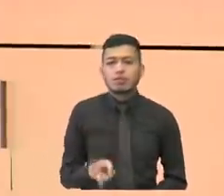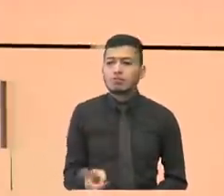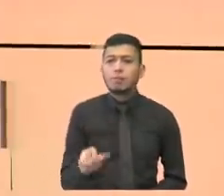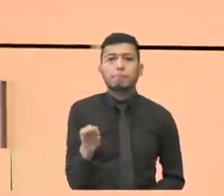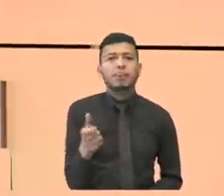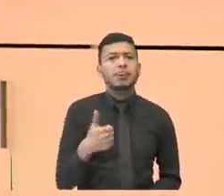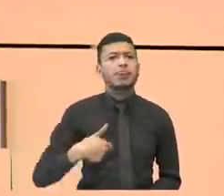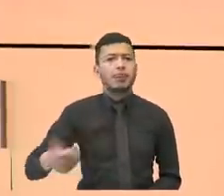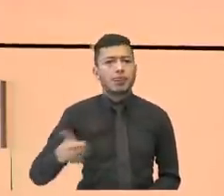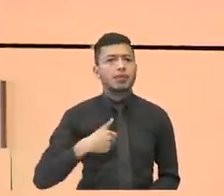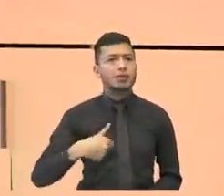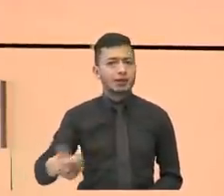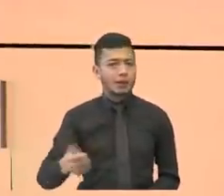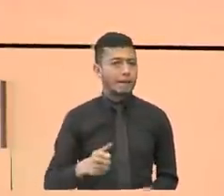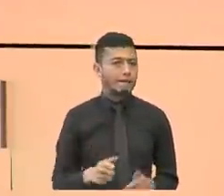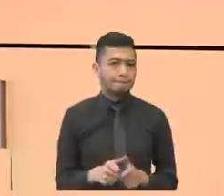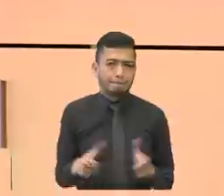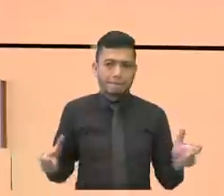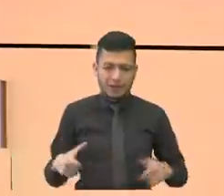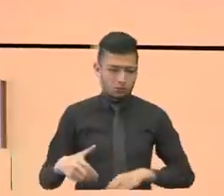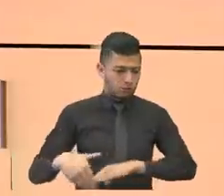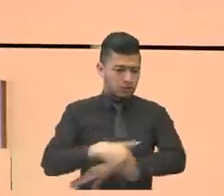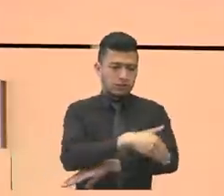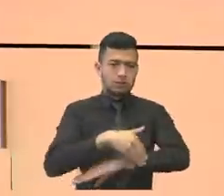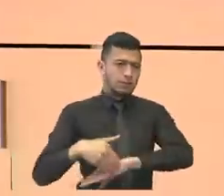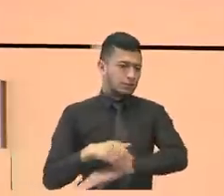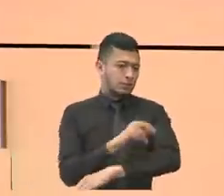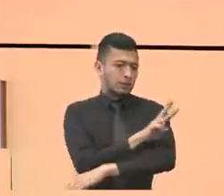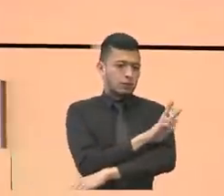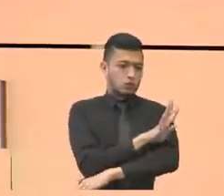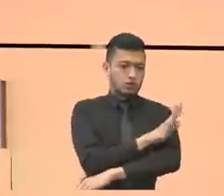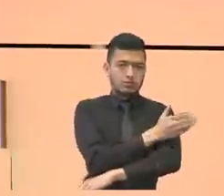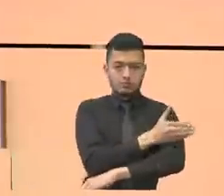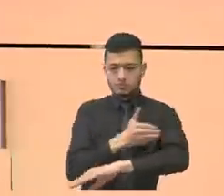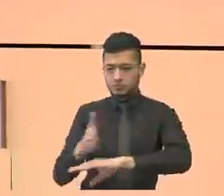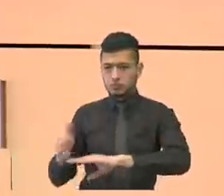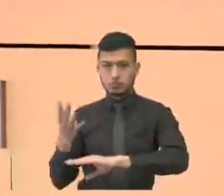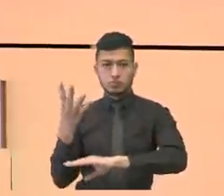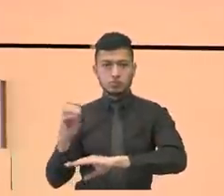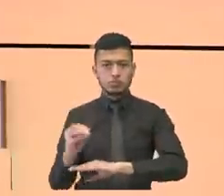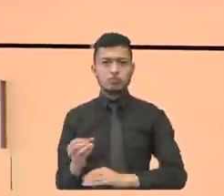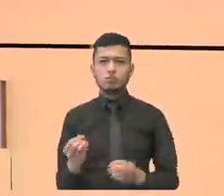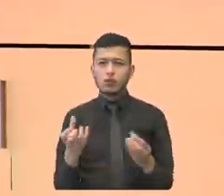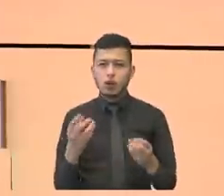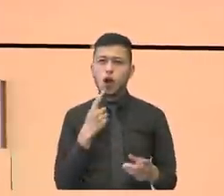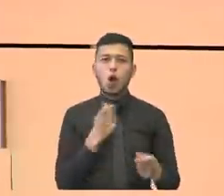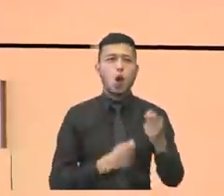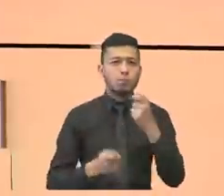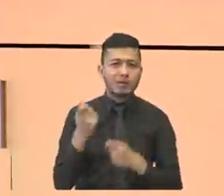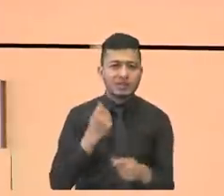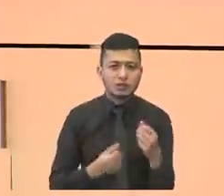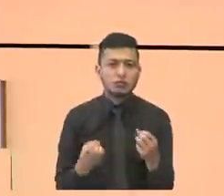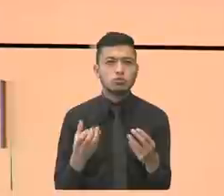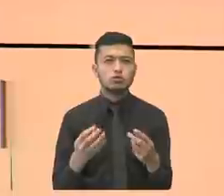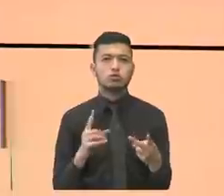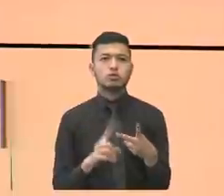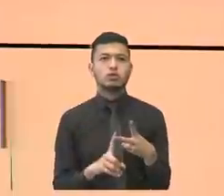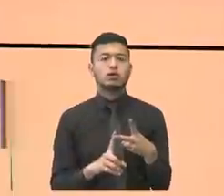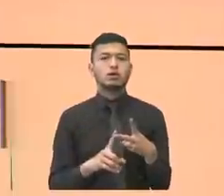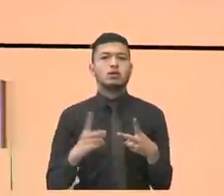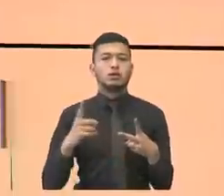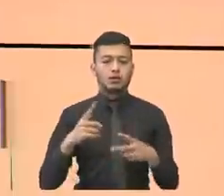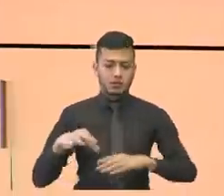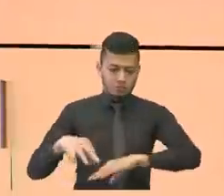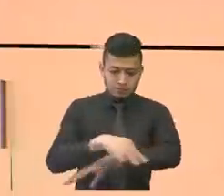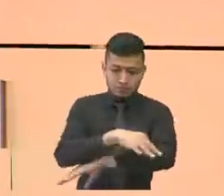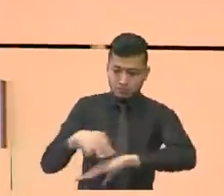cortos, es la mayoría de viajes en ese tramo, de la 24 a la 40. Tiene mucho comercio, hay muchos hitos arquitectónicos,